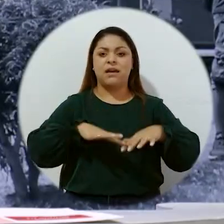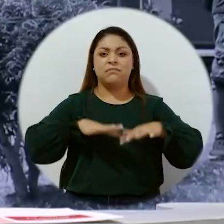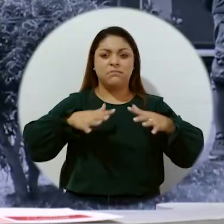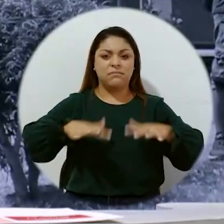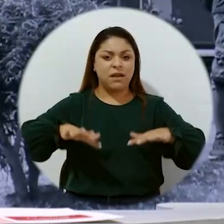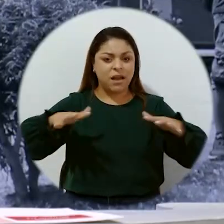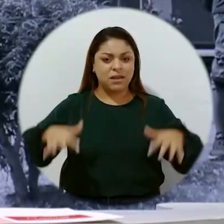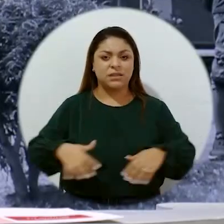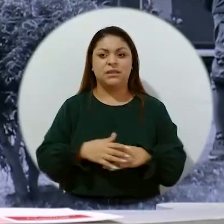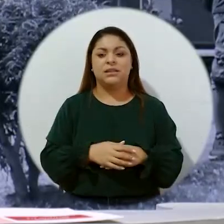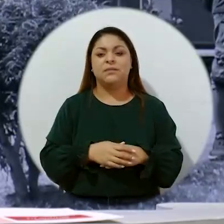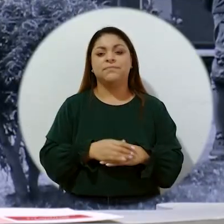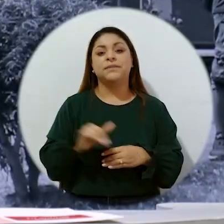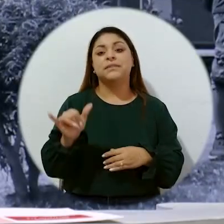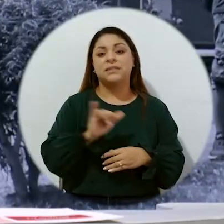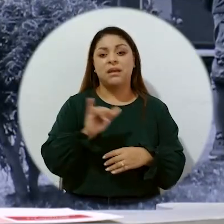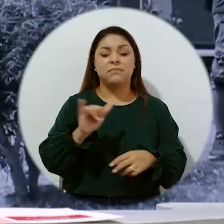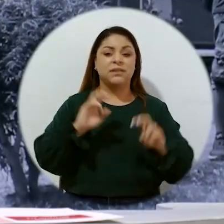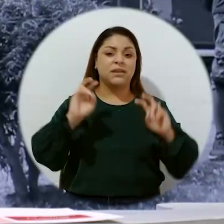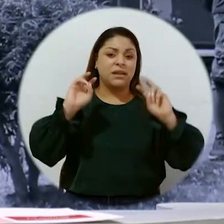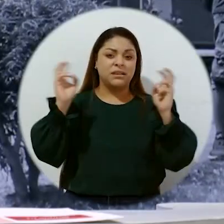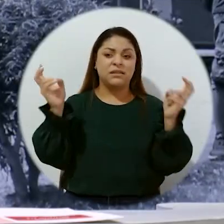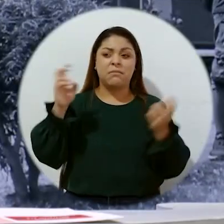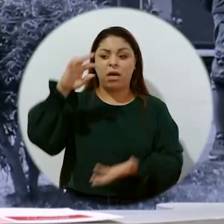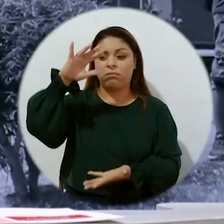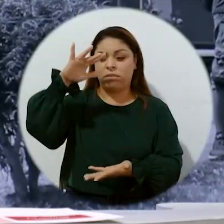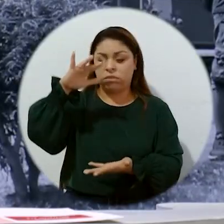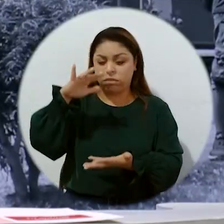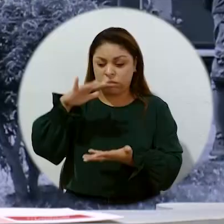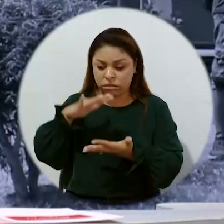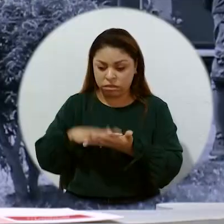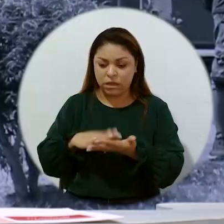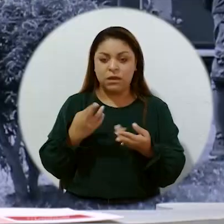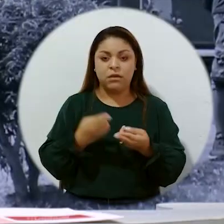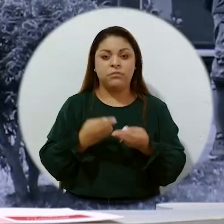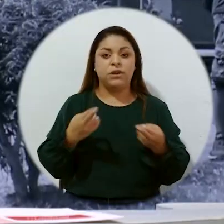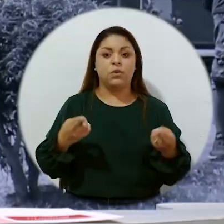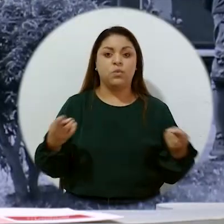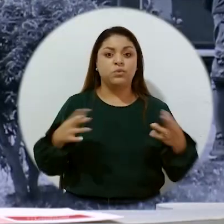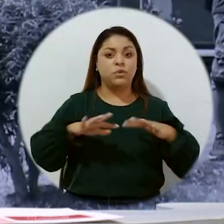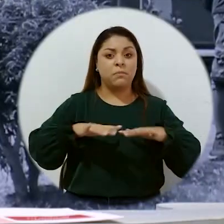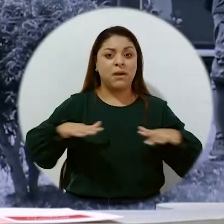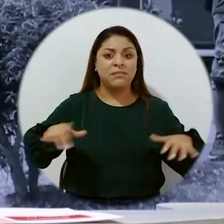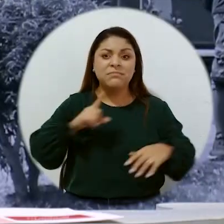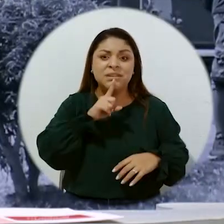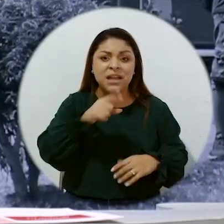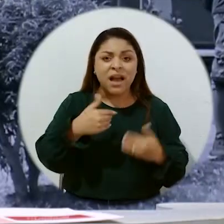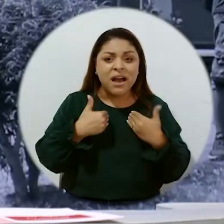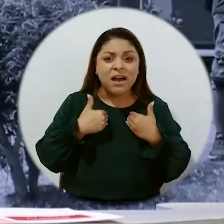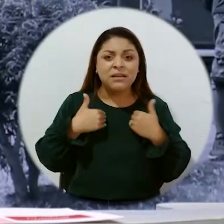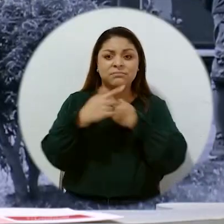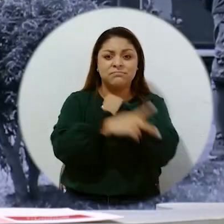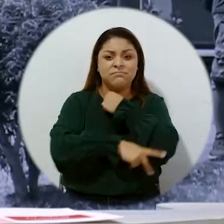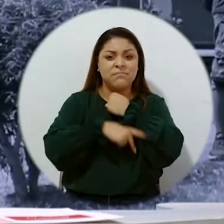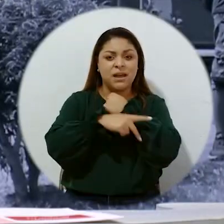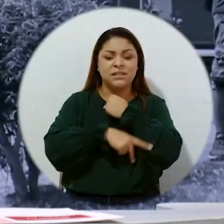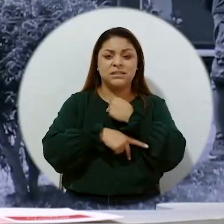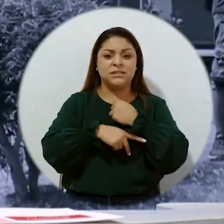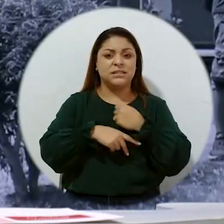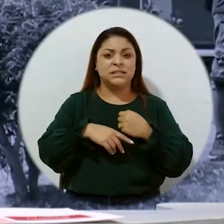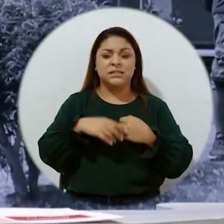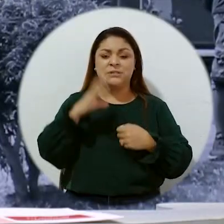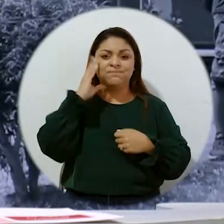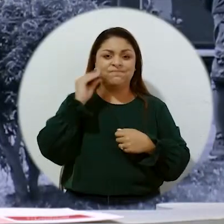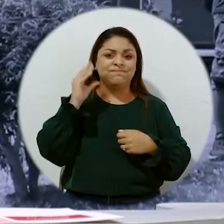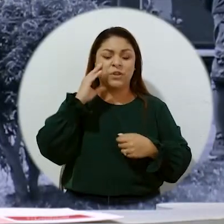marina y el tema también del agotamiento de los recursos marinos. O sea, sí estamos como país viviendo consecuencias directas de esto.